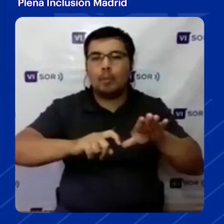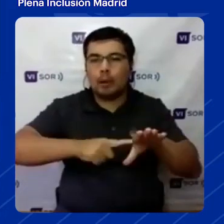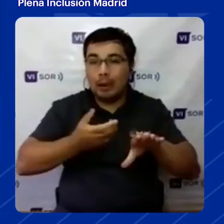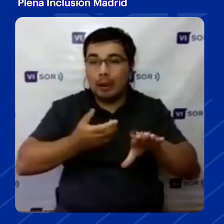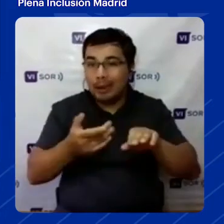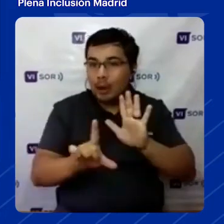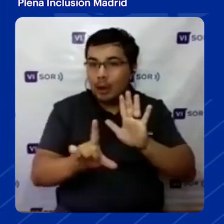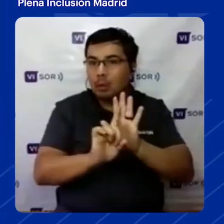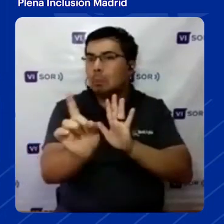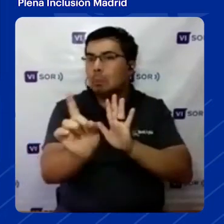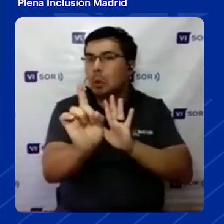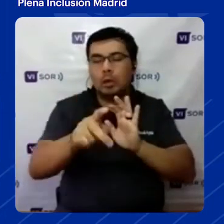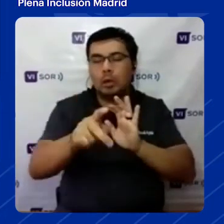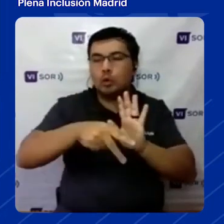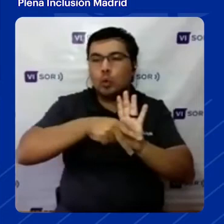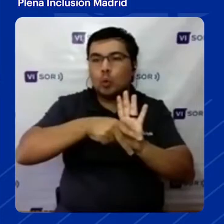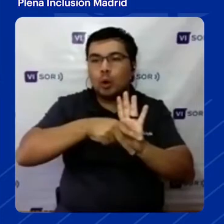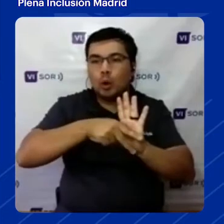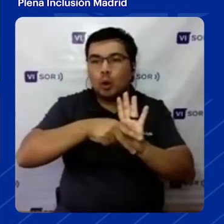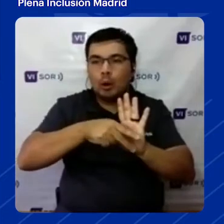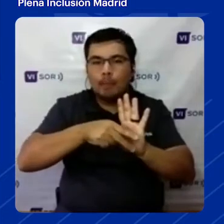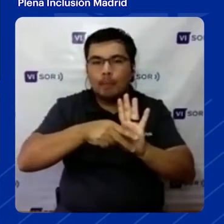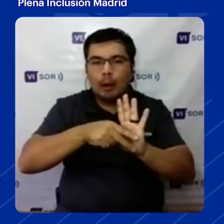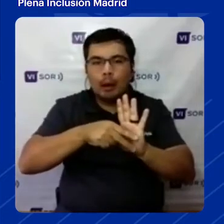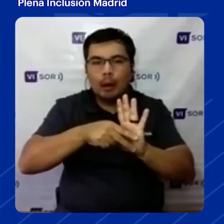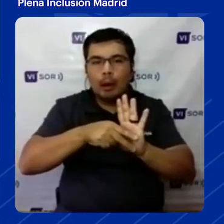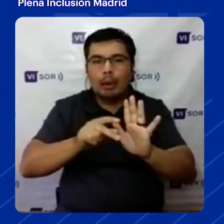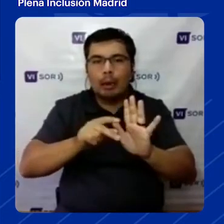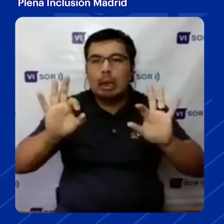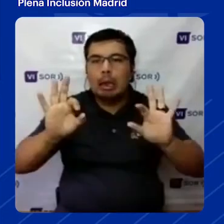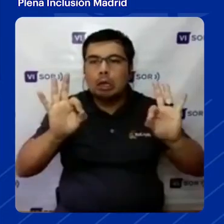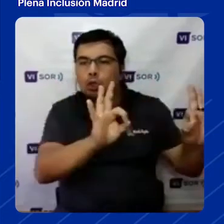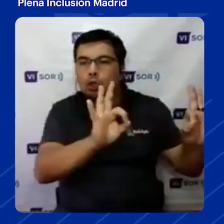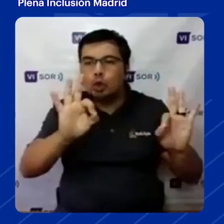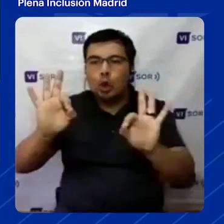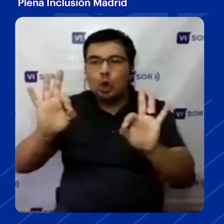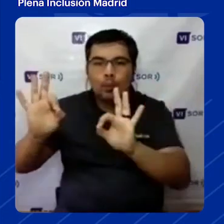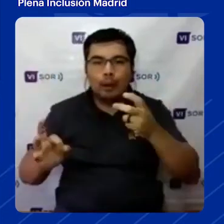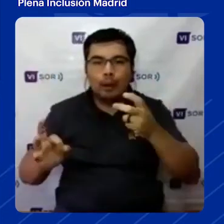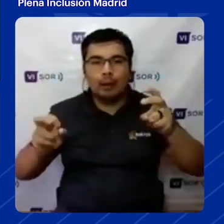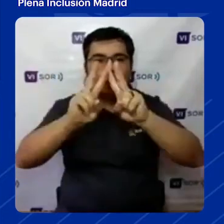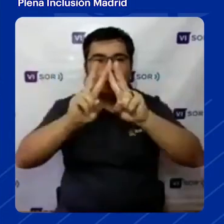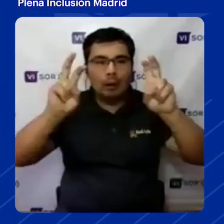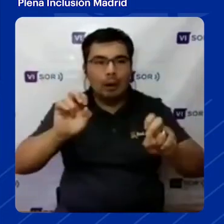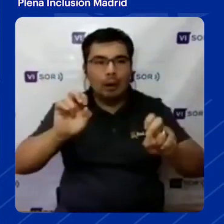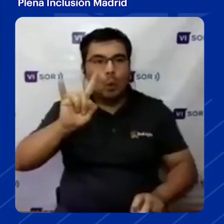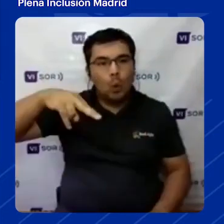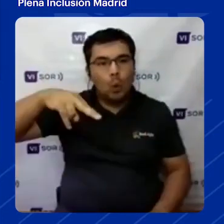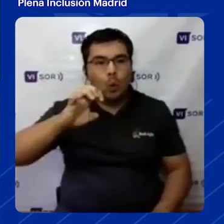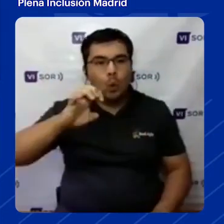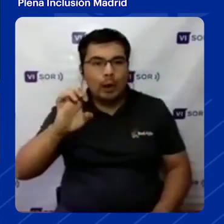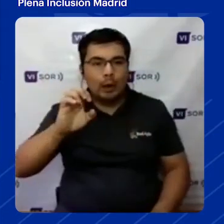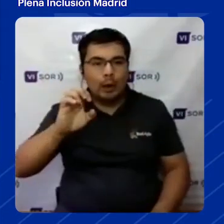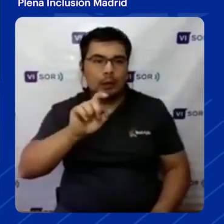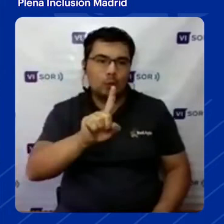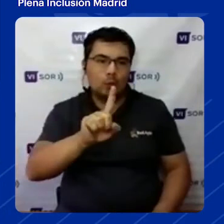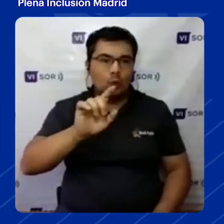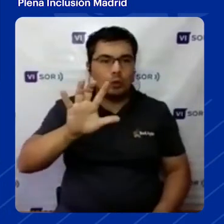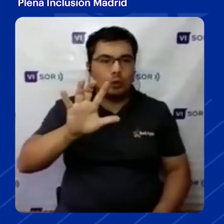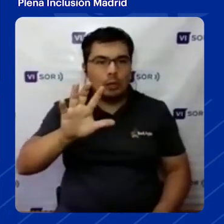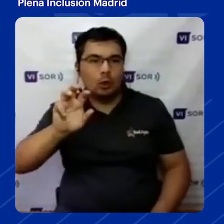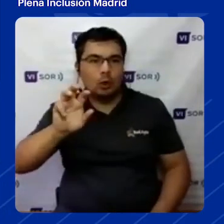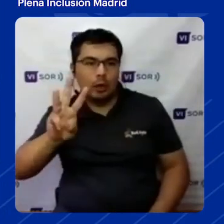que es una norma que es un estándar. Entonces, esta norma tiene el título UNE 153-101-EX. Y fíjense en la